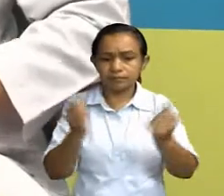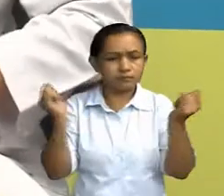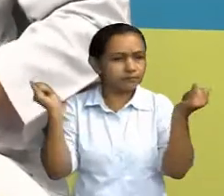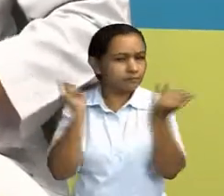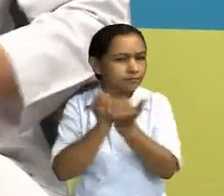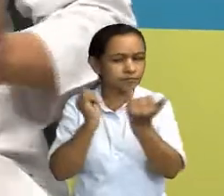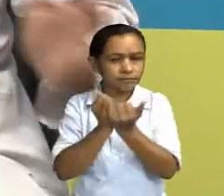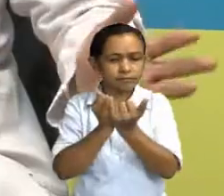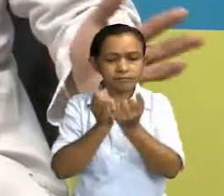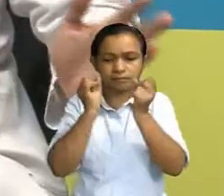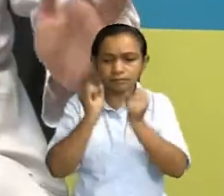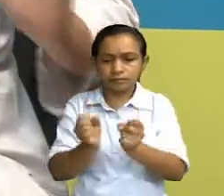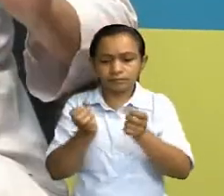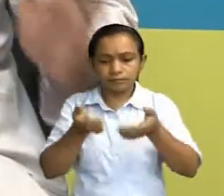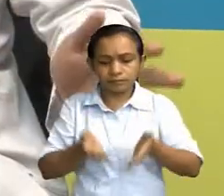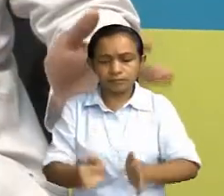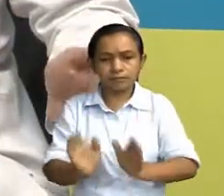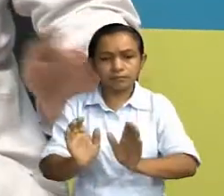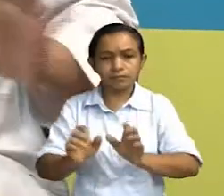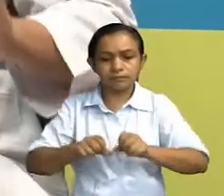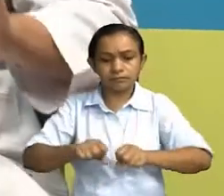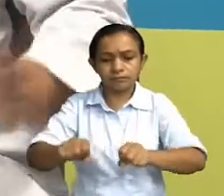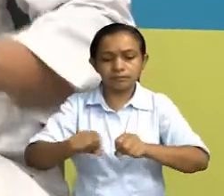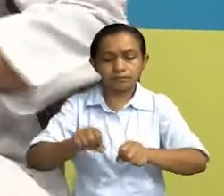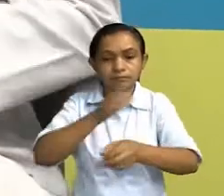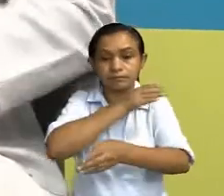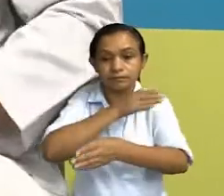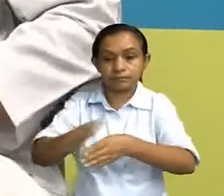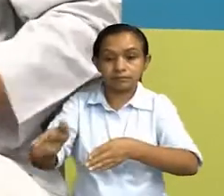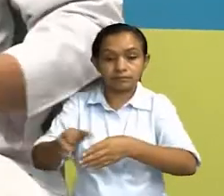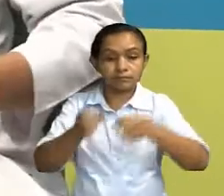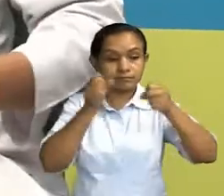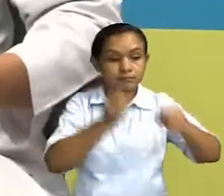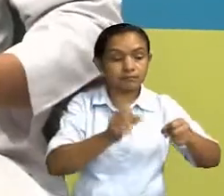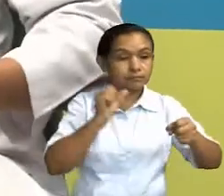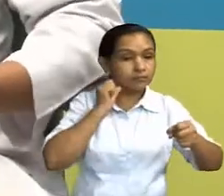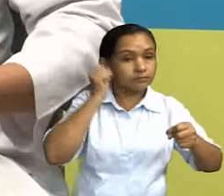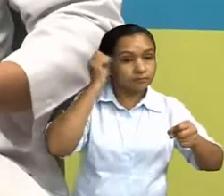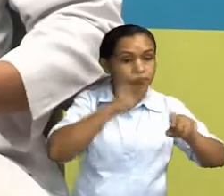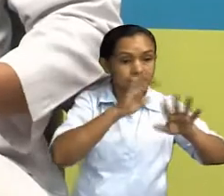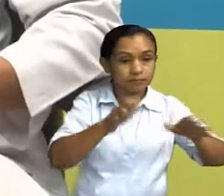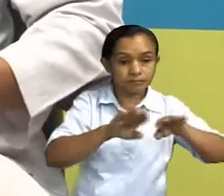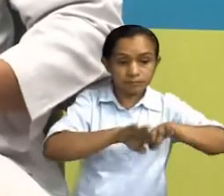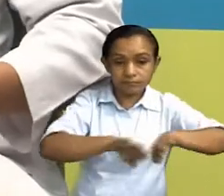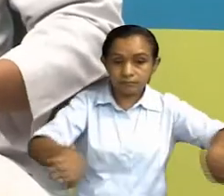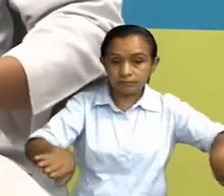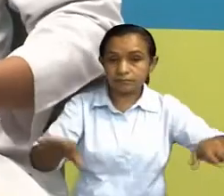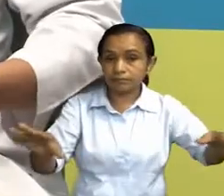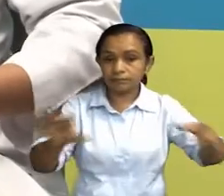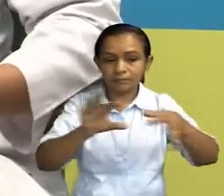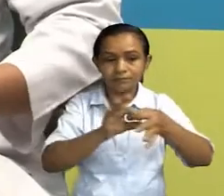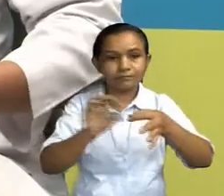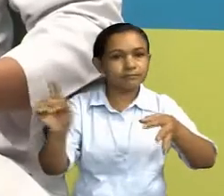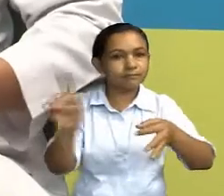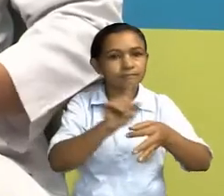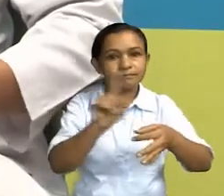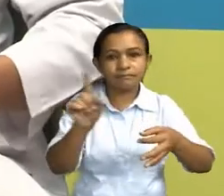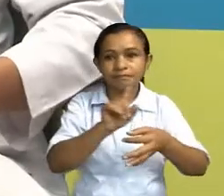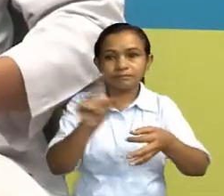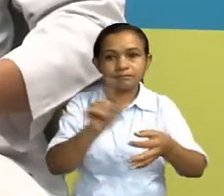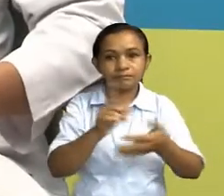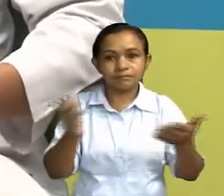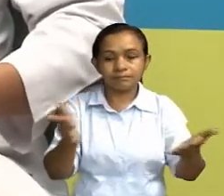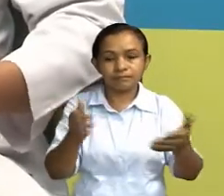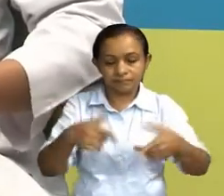de su niño debe ser lavada aparte, correcto. No pueden mezclar ropa de adultos con ropa de niños, sobre todo la